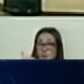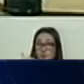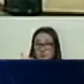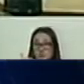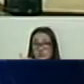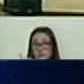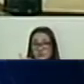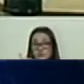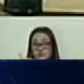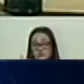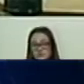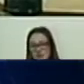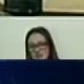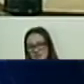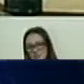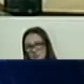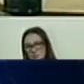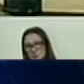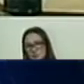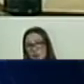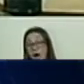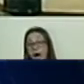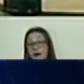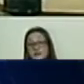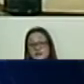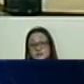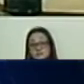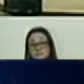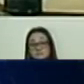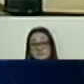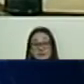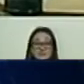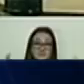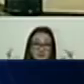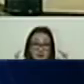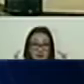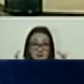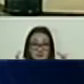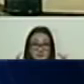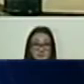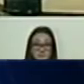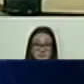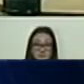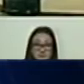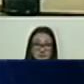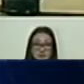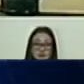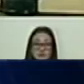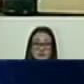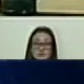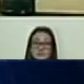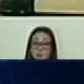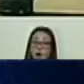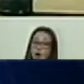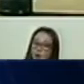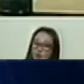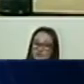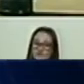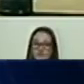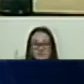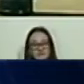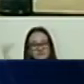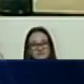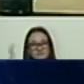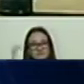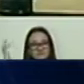llevamos aquí. Hasta que llegó Chávez y luego pensaba de otra forma. Decía, qué gloria tiene